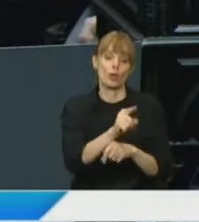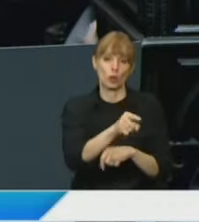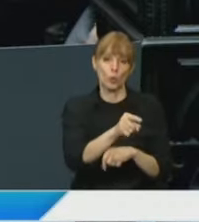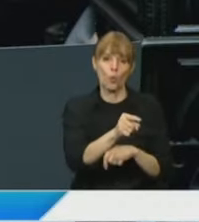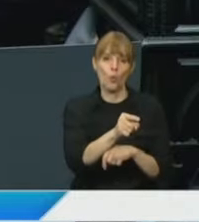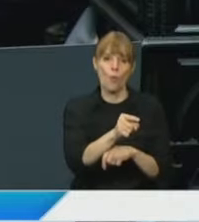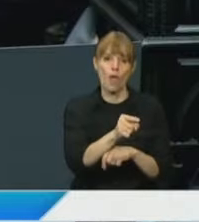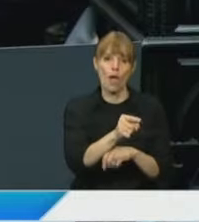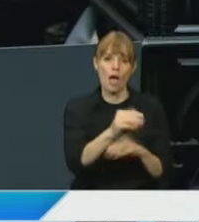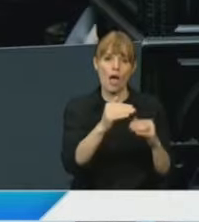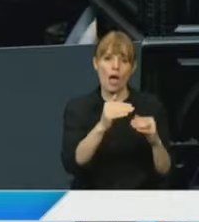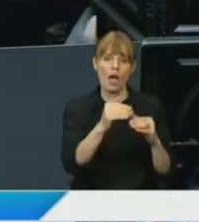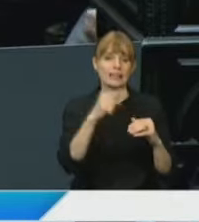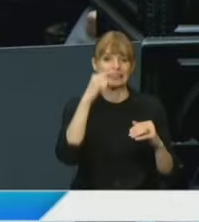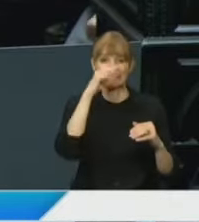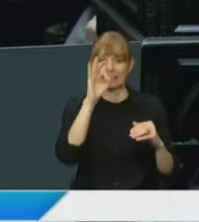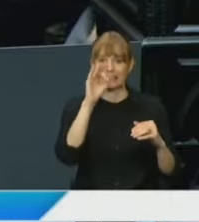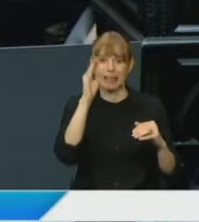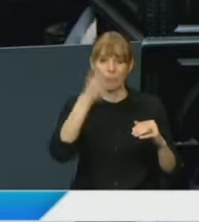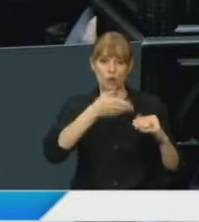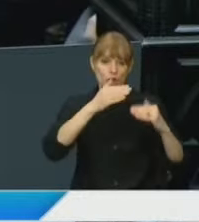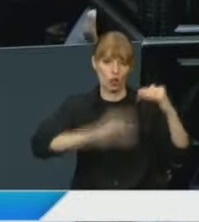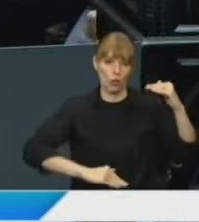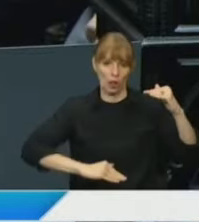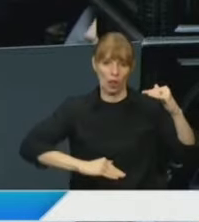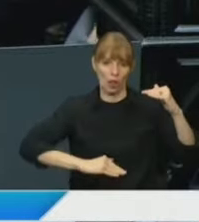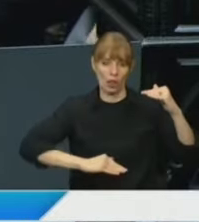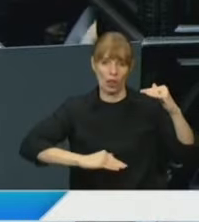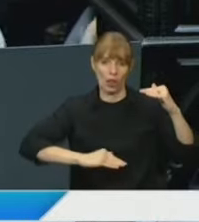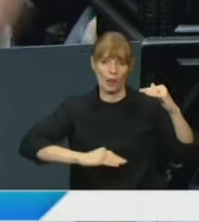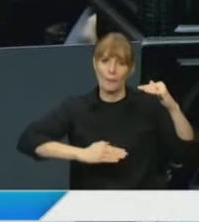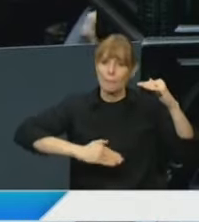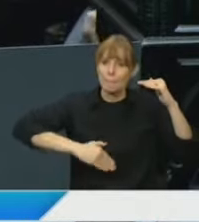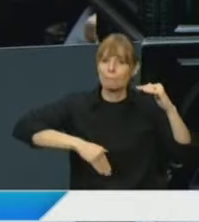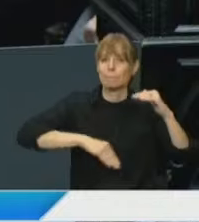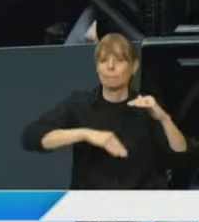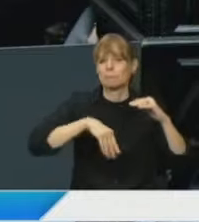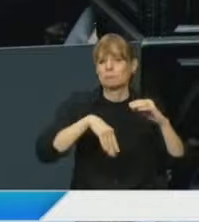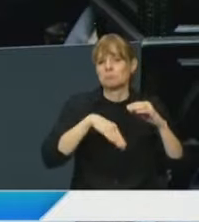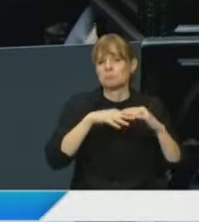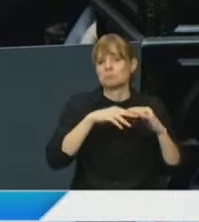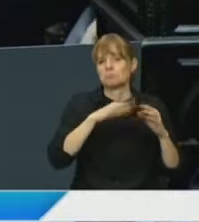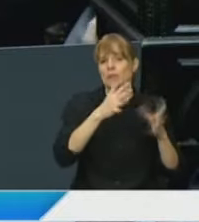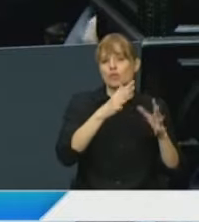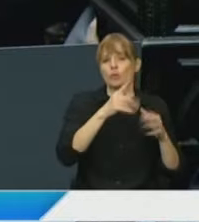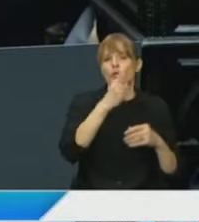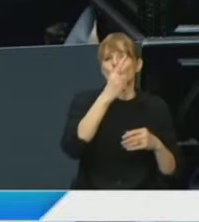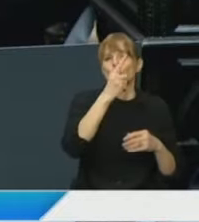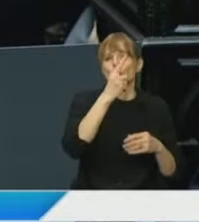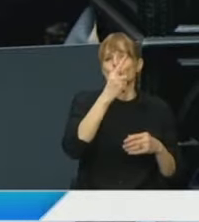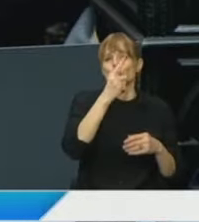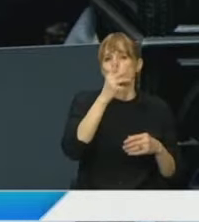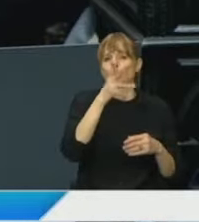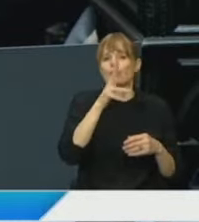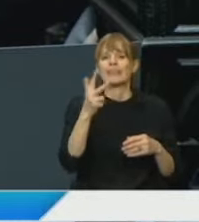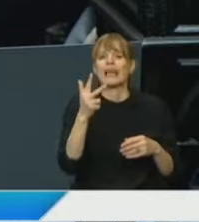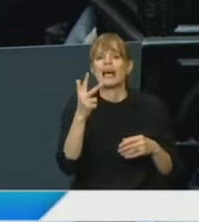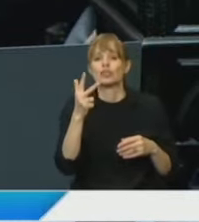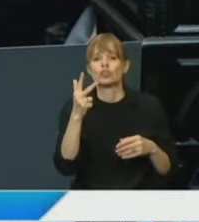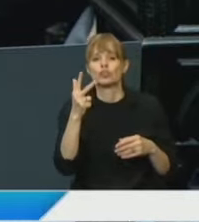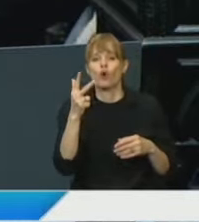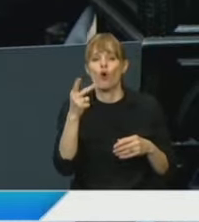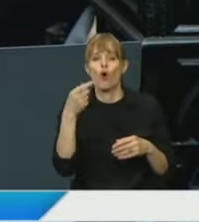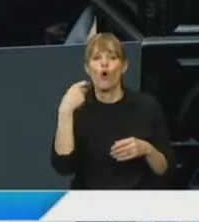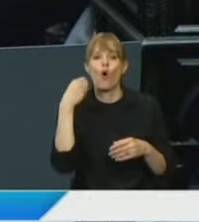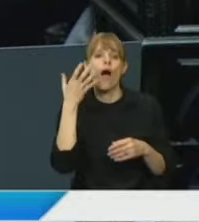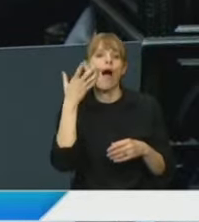todavía. Ninguna. Seis meses de gobierno, no tiene una sola ley y tiene que gobernar en esas circunstancias y le echan